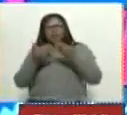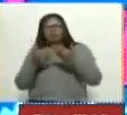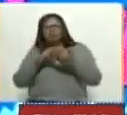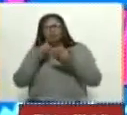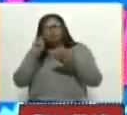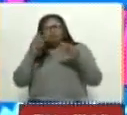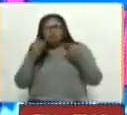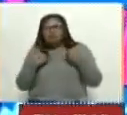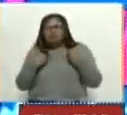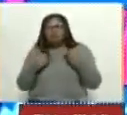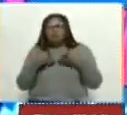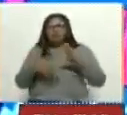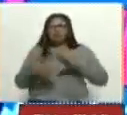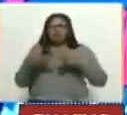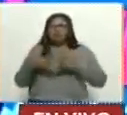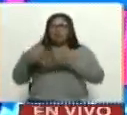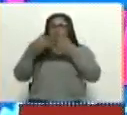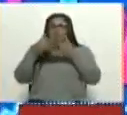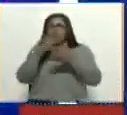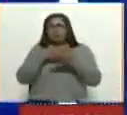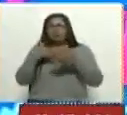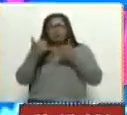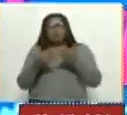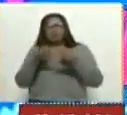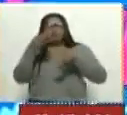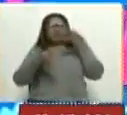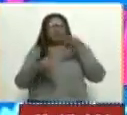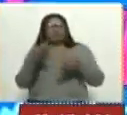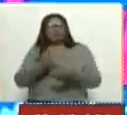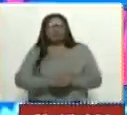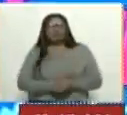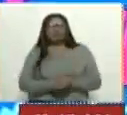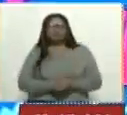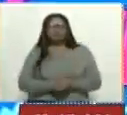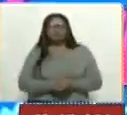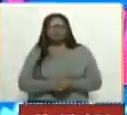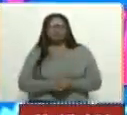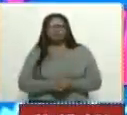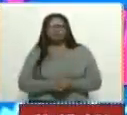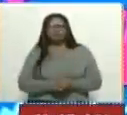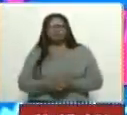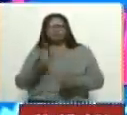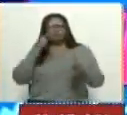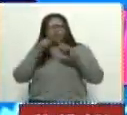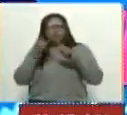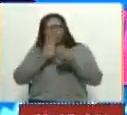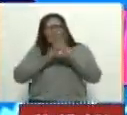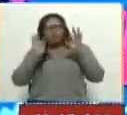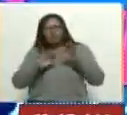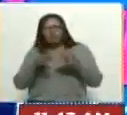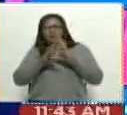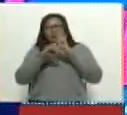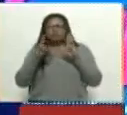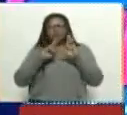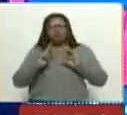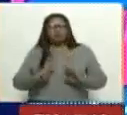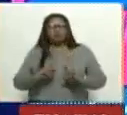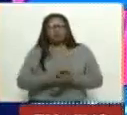norteamericano quiso justificar bajo la narrativa de los derechos humanos